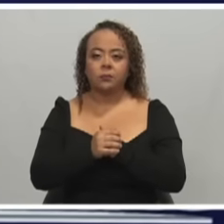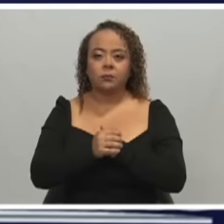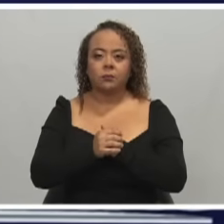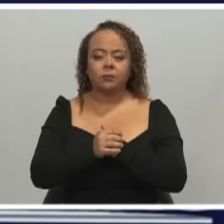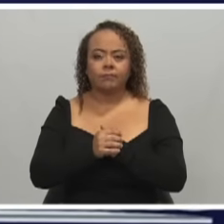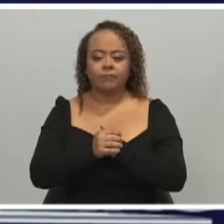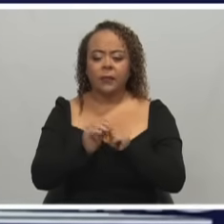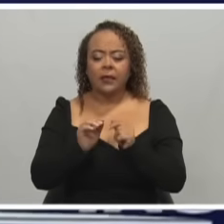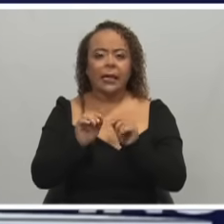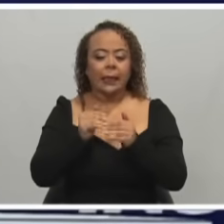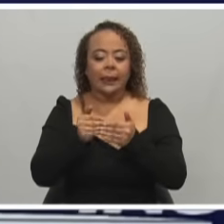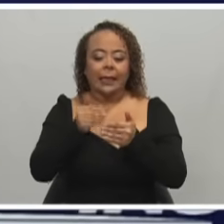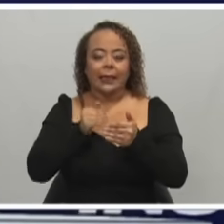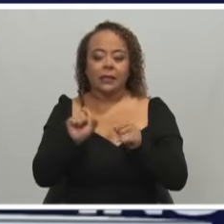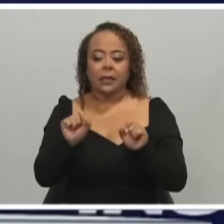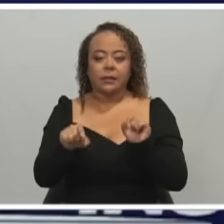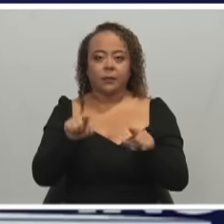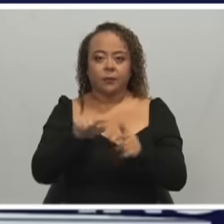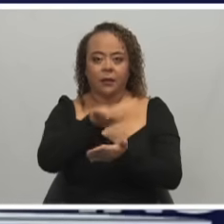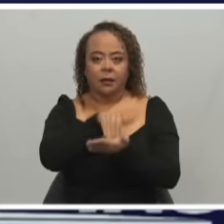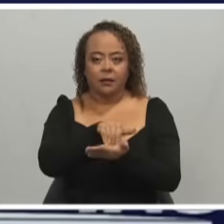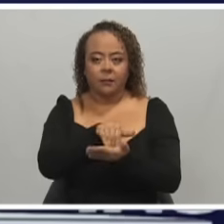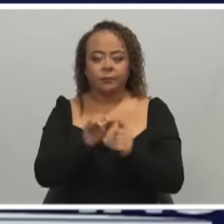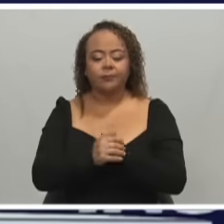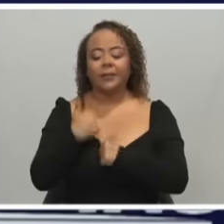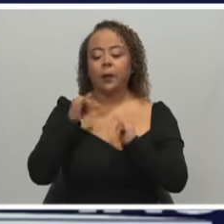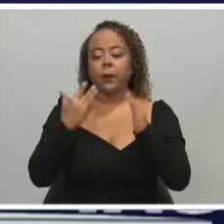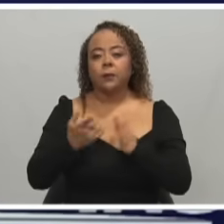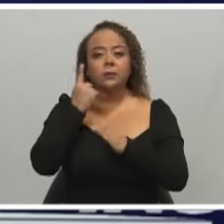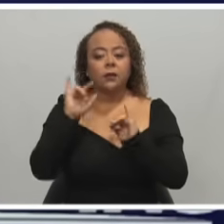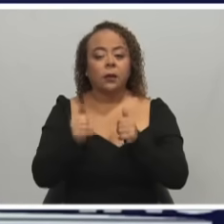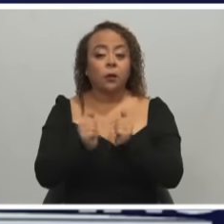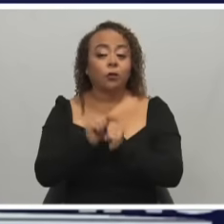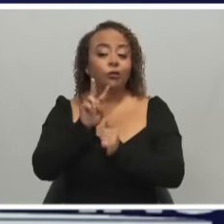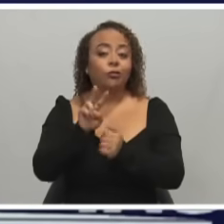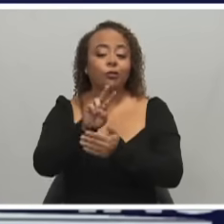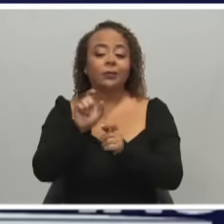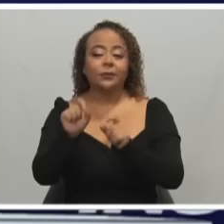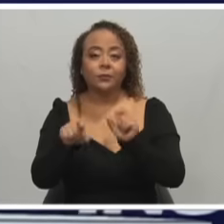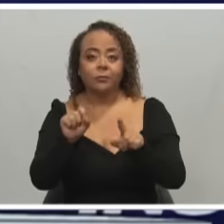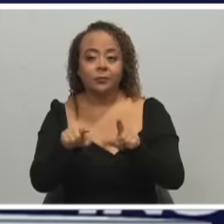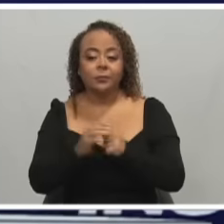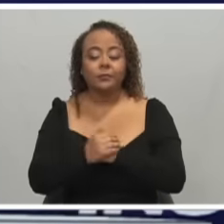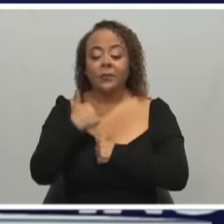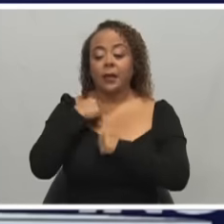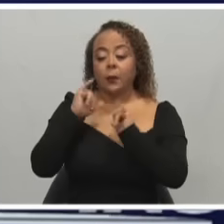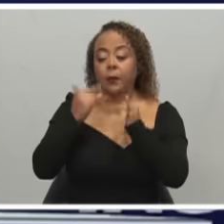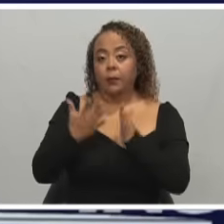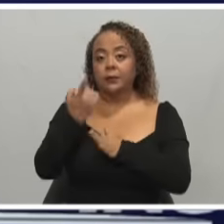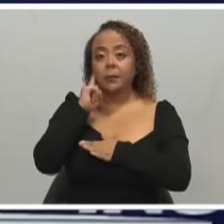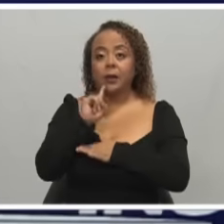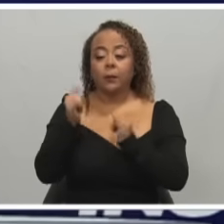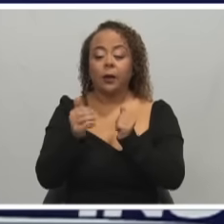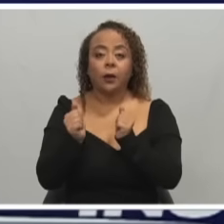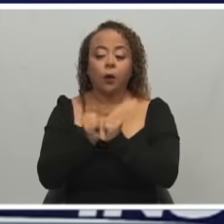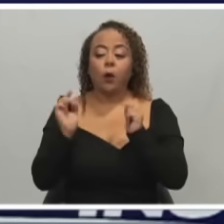los puntas centrales tiene jugadores como para jugar con dos puntas centrales tiene jugadores como para jugar como